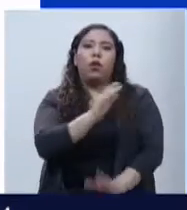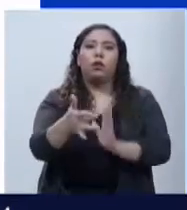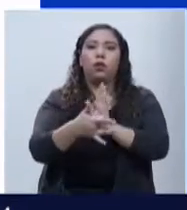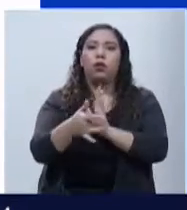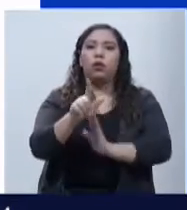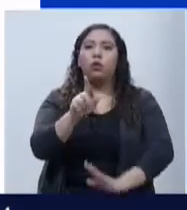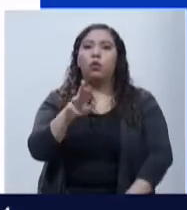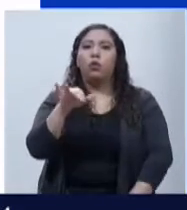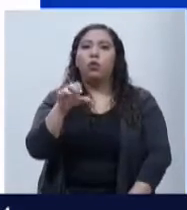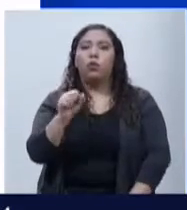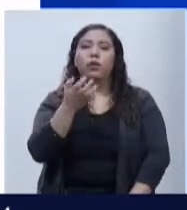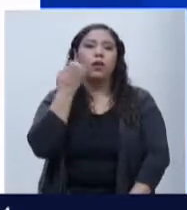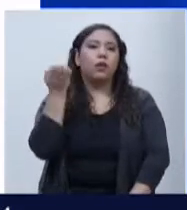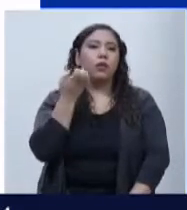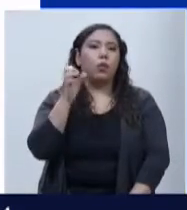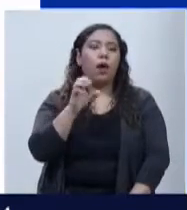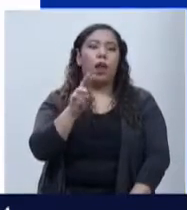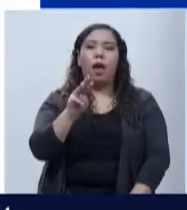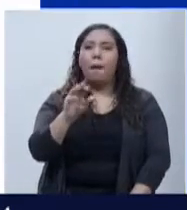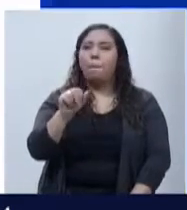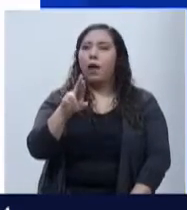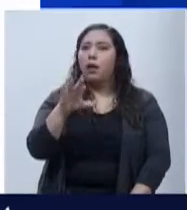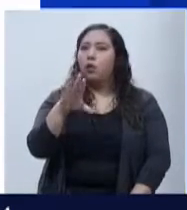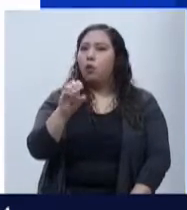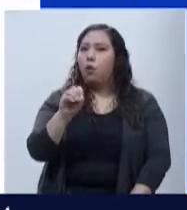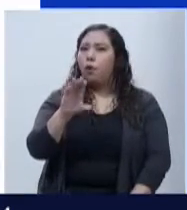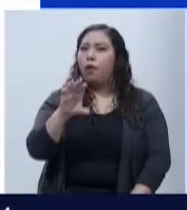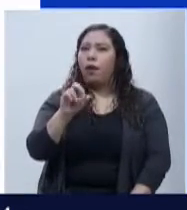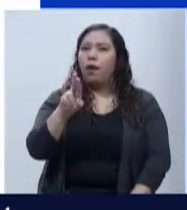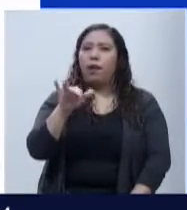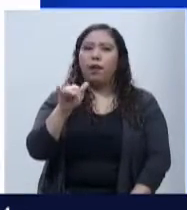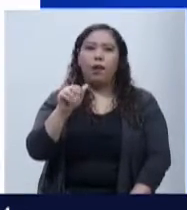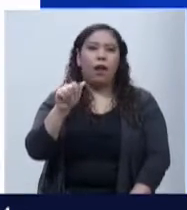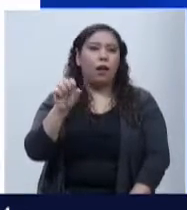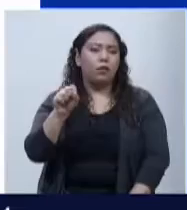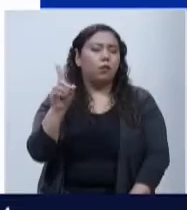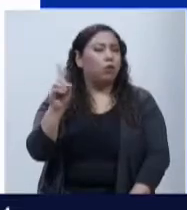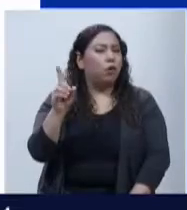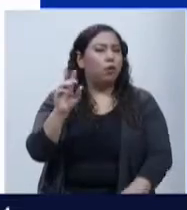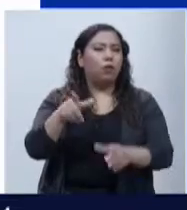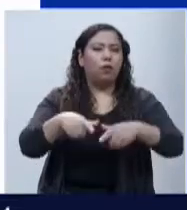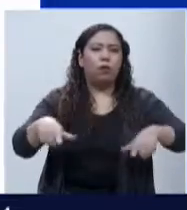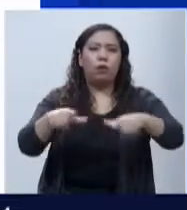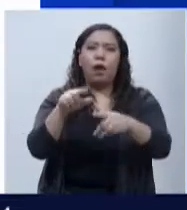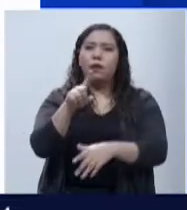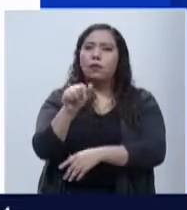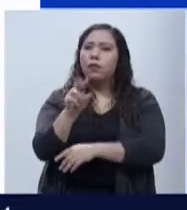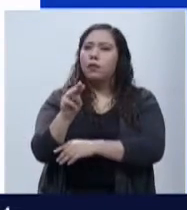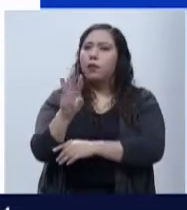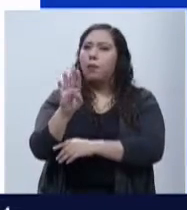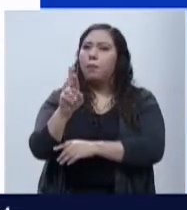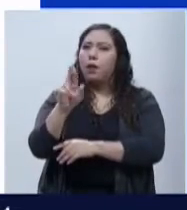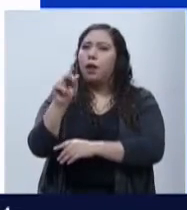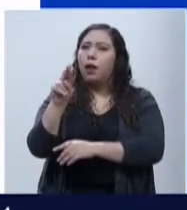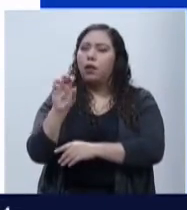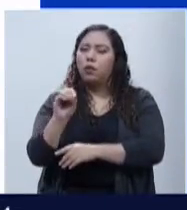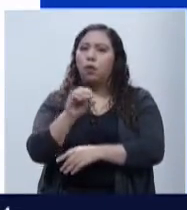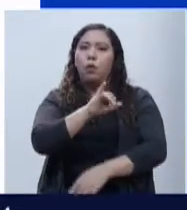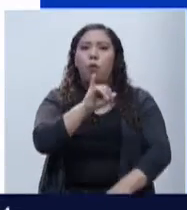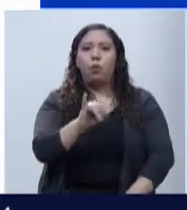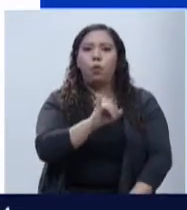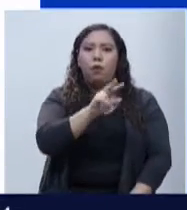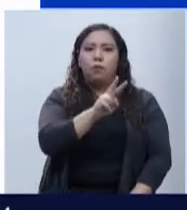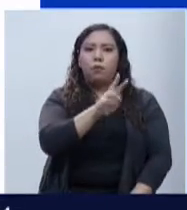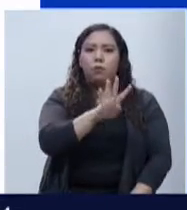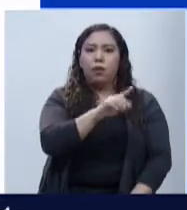marco carillas en zambrano jueves 24 al sábado 26 de junio se estarán